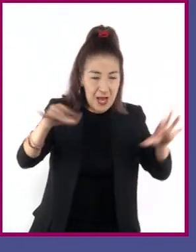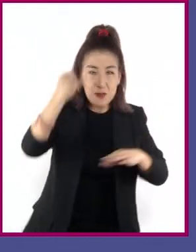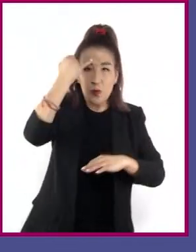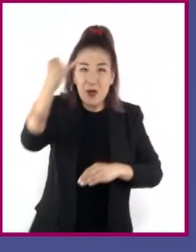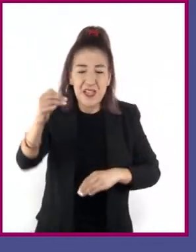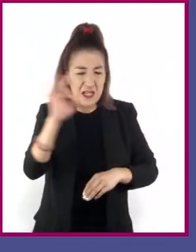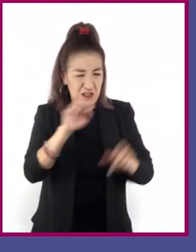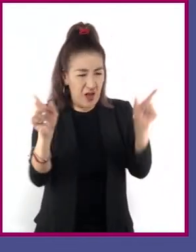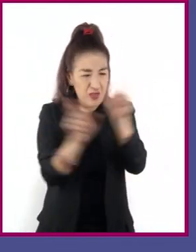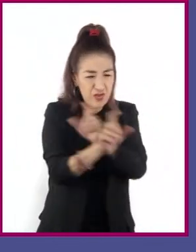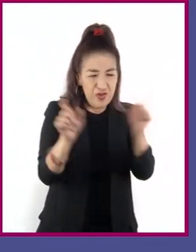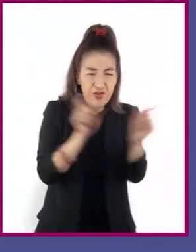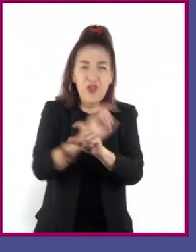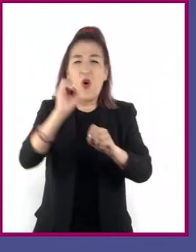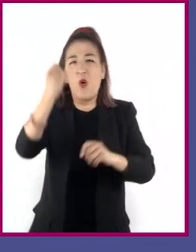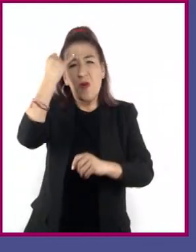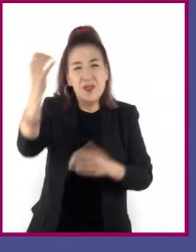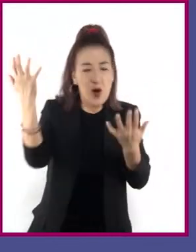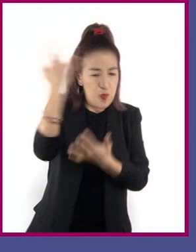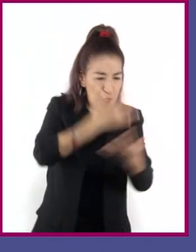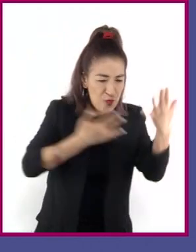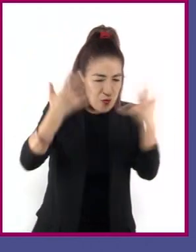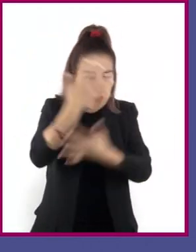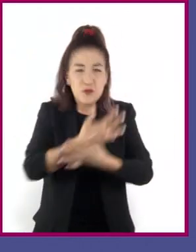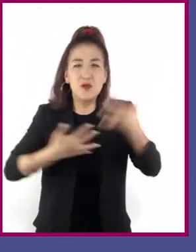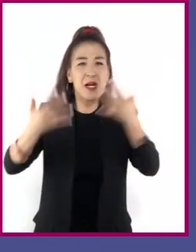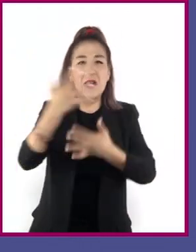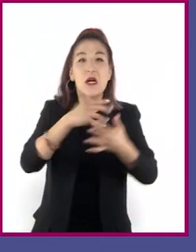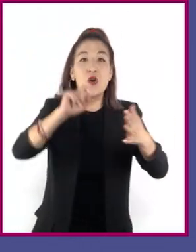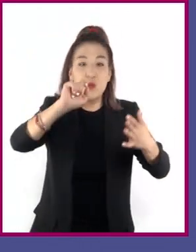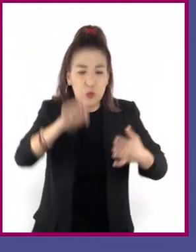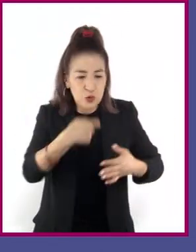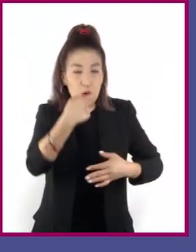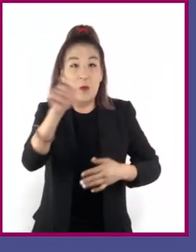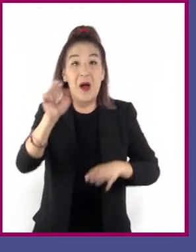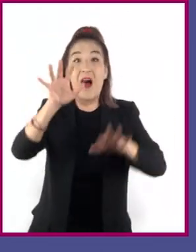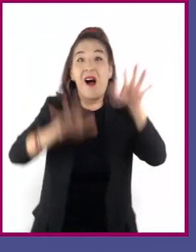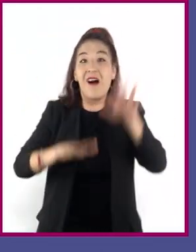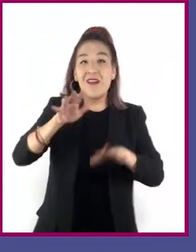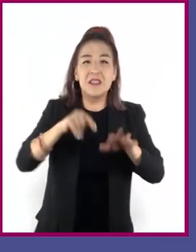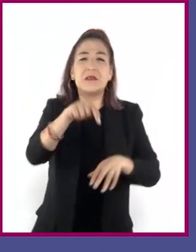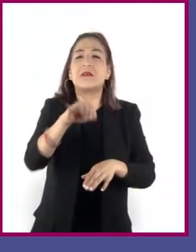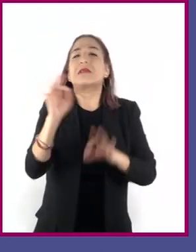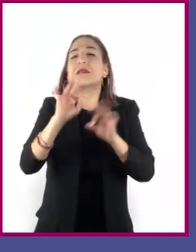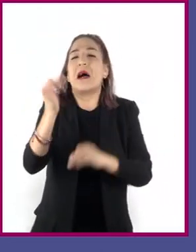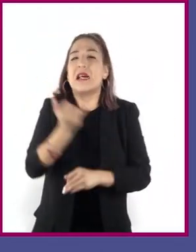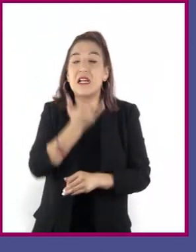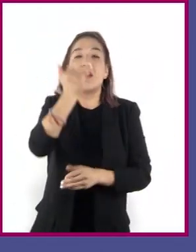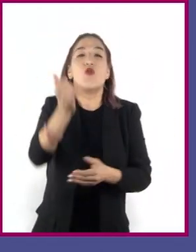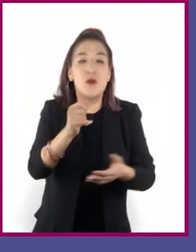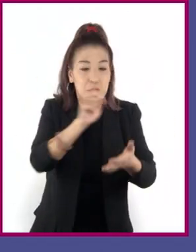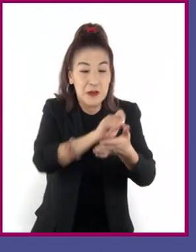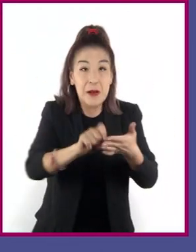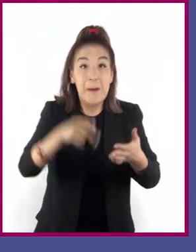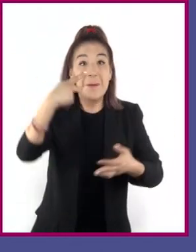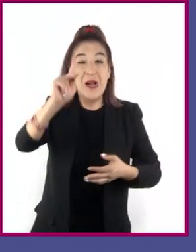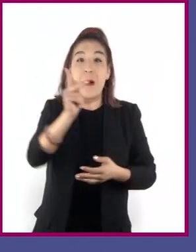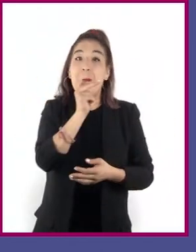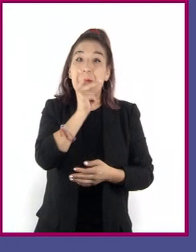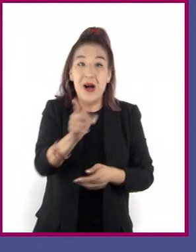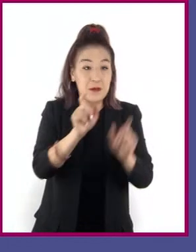confusas venga bien redactado a veces a los reporteros de despedir un dedazo pero nosotros pedir una falta de ortografía